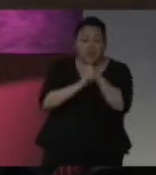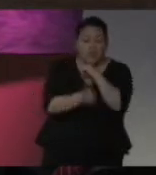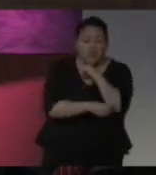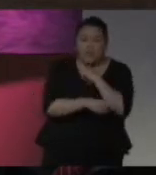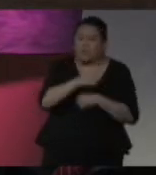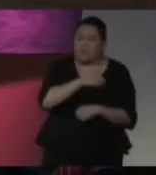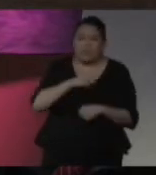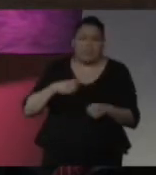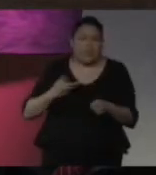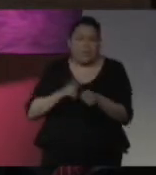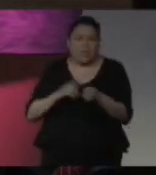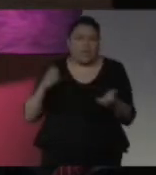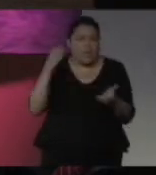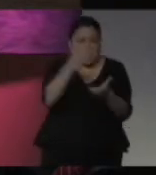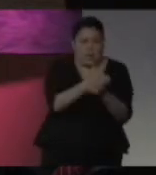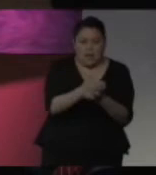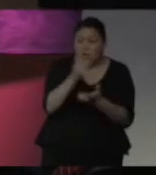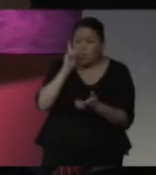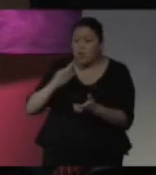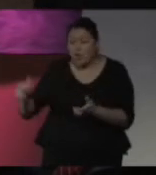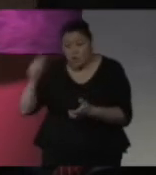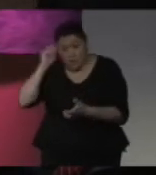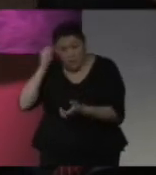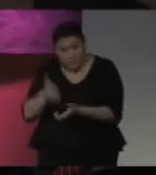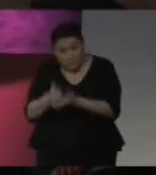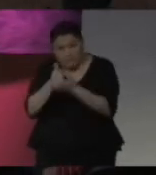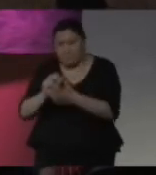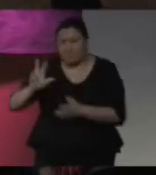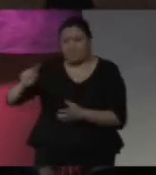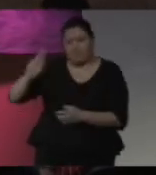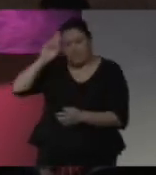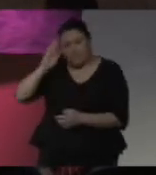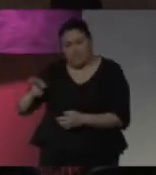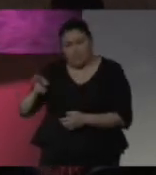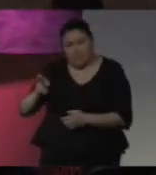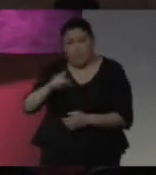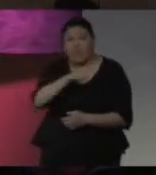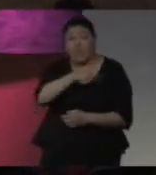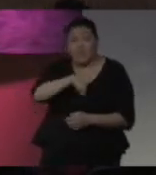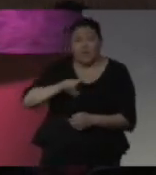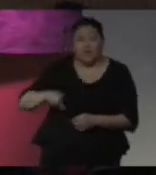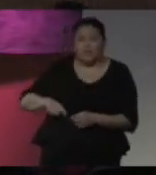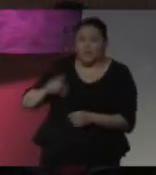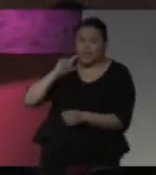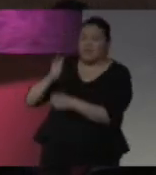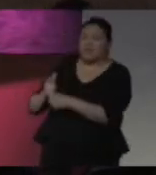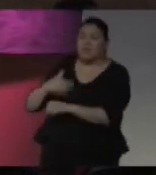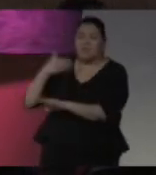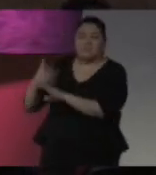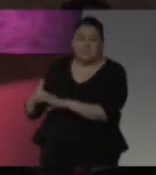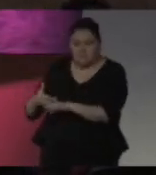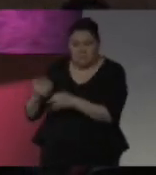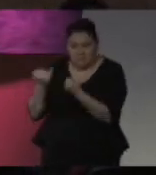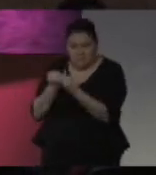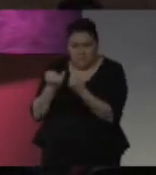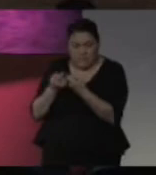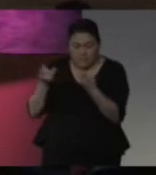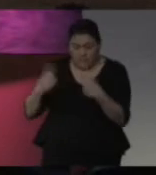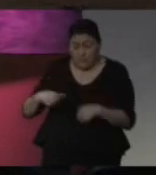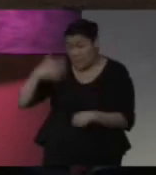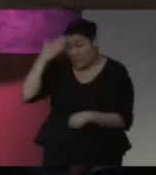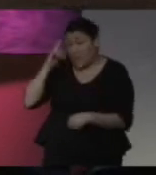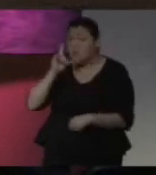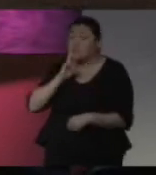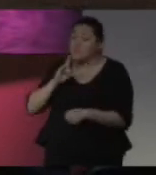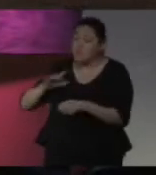Y a contrapelo de esto, las comunidades van produciendo sentidos y prácticas de reconstrucción comunal, donde las mujeres han sido